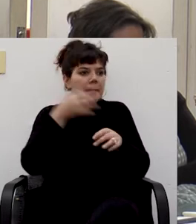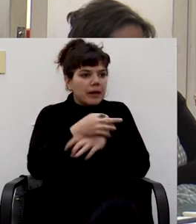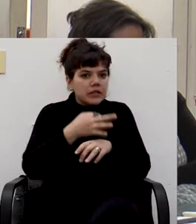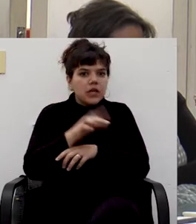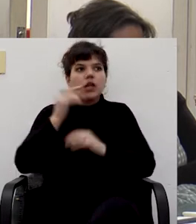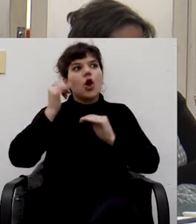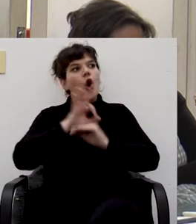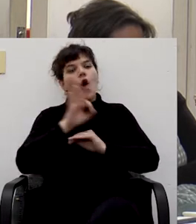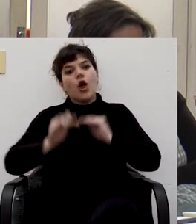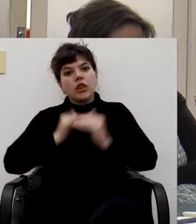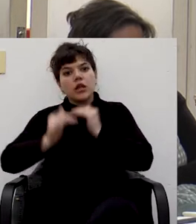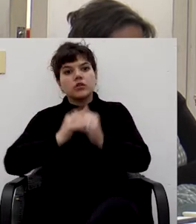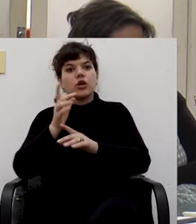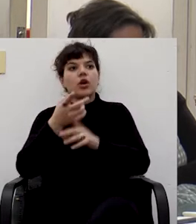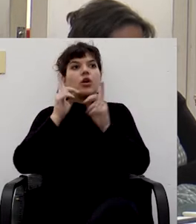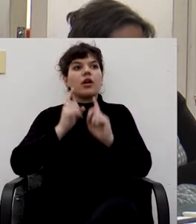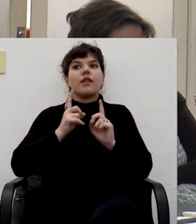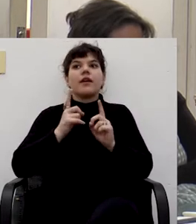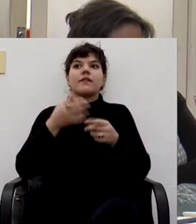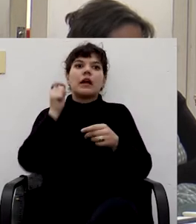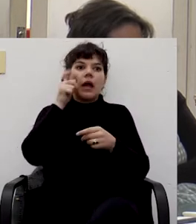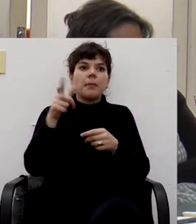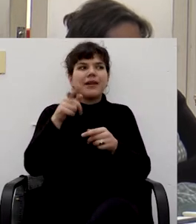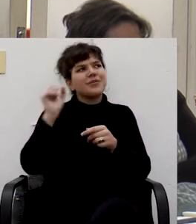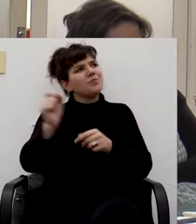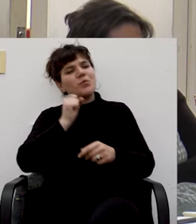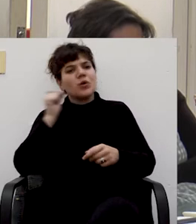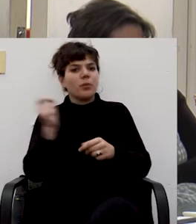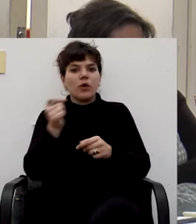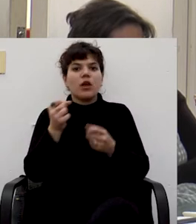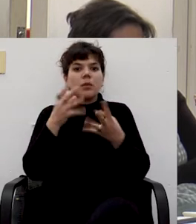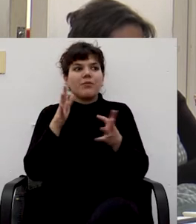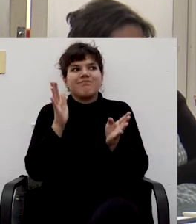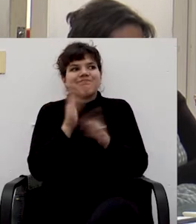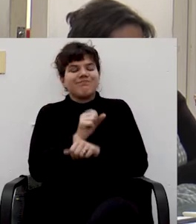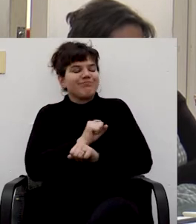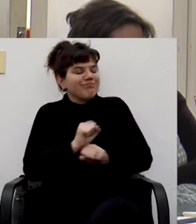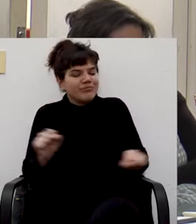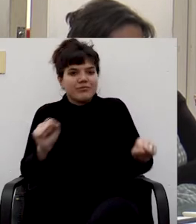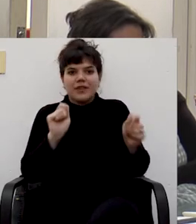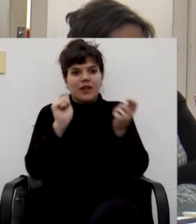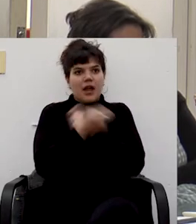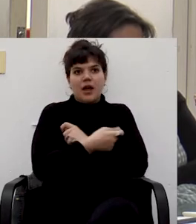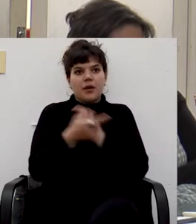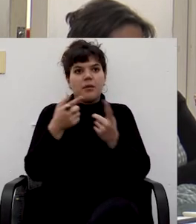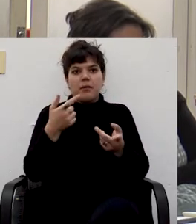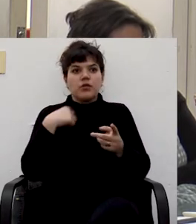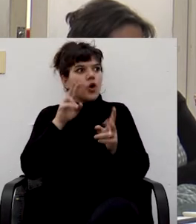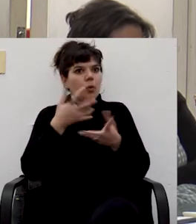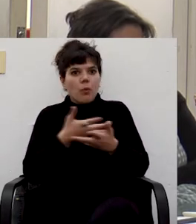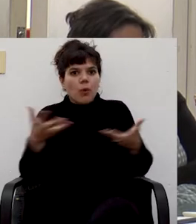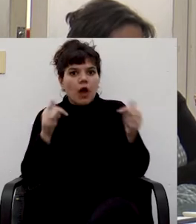desarrollo, el capacitarse y estar sensible a estas temáticas es fundamental, si no, no hay posible cambio, si uno no visibiliza